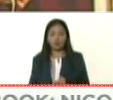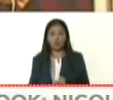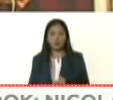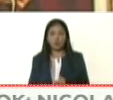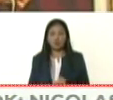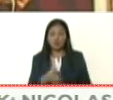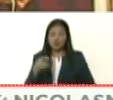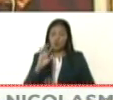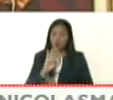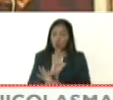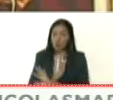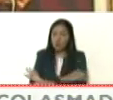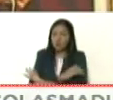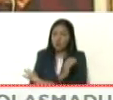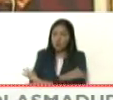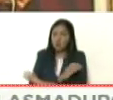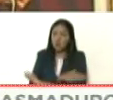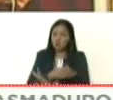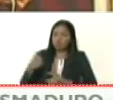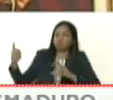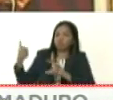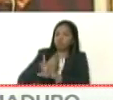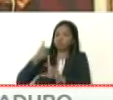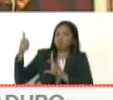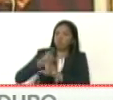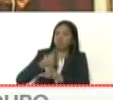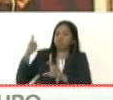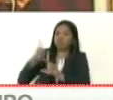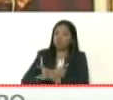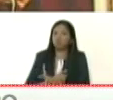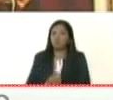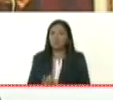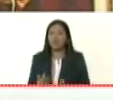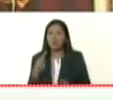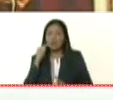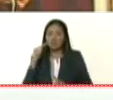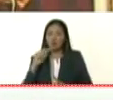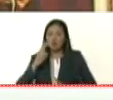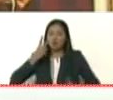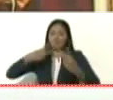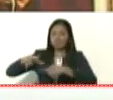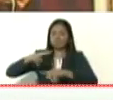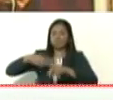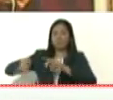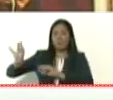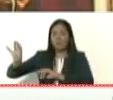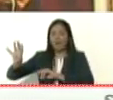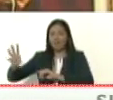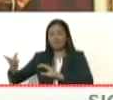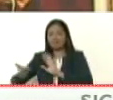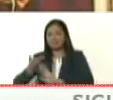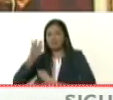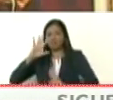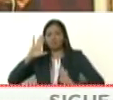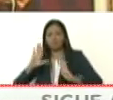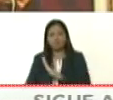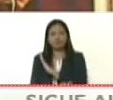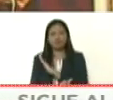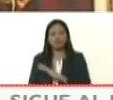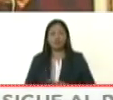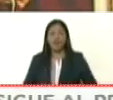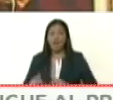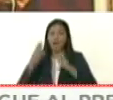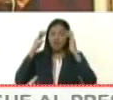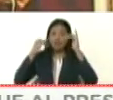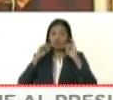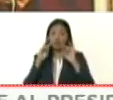Una derecha golpista, vende patria y muy ladrona.